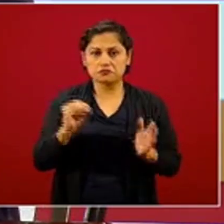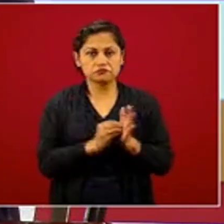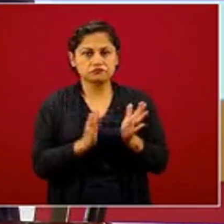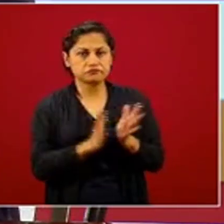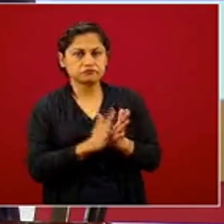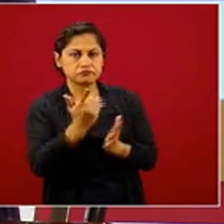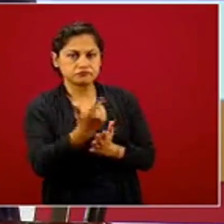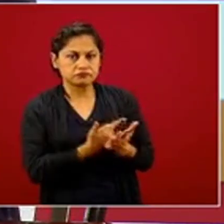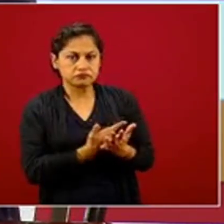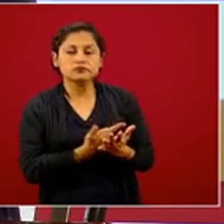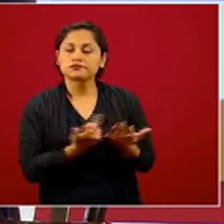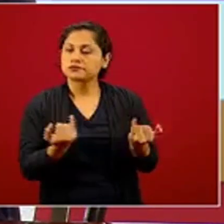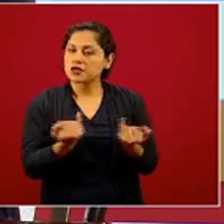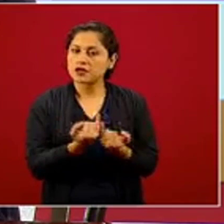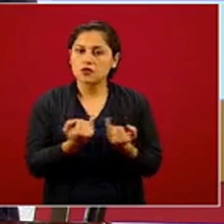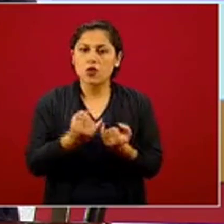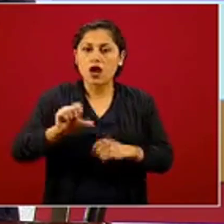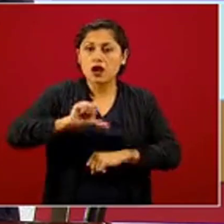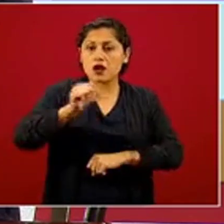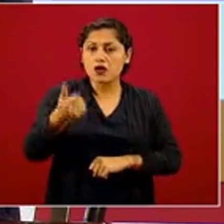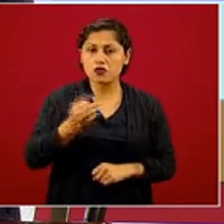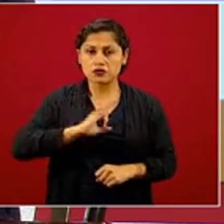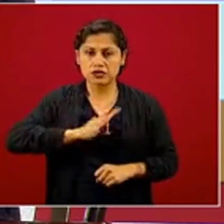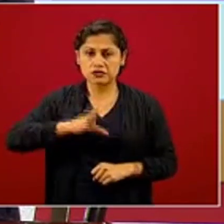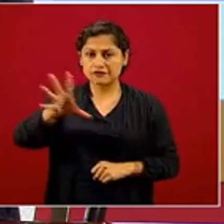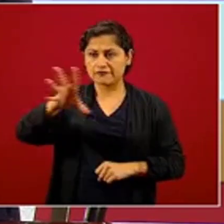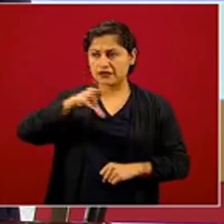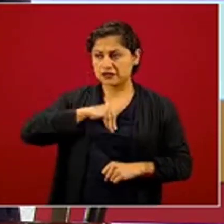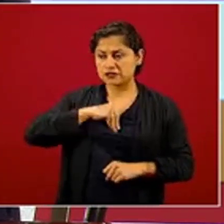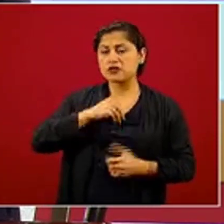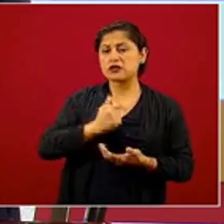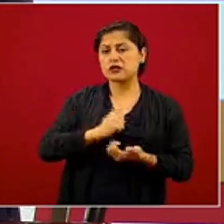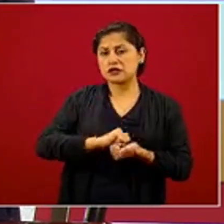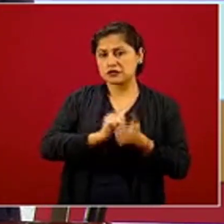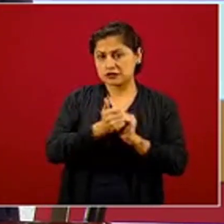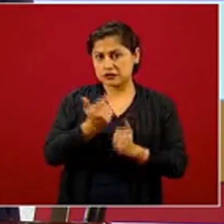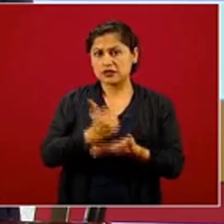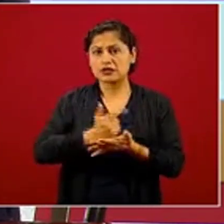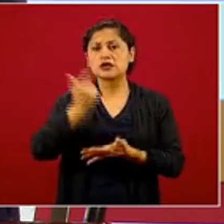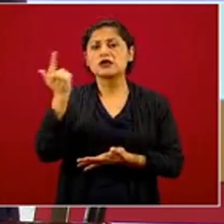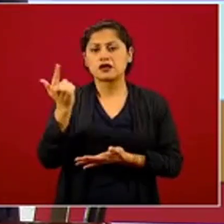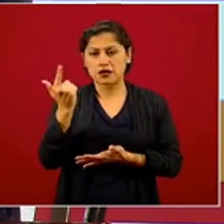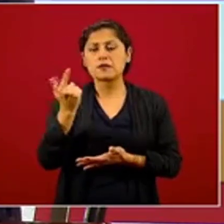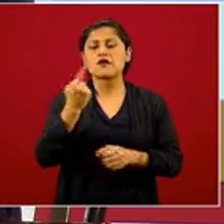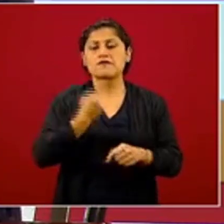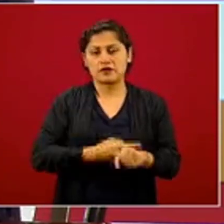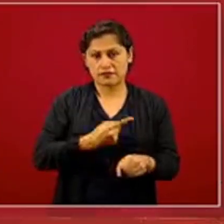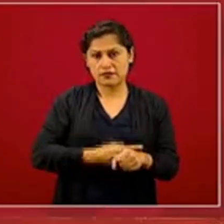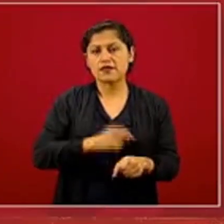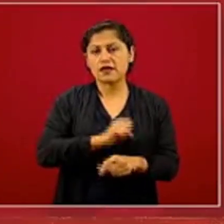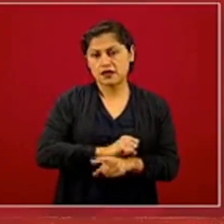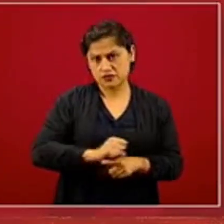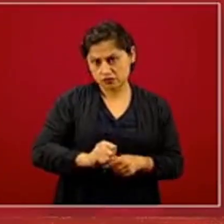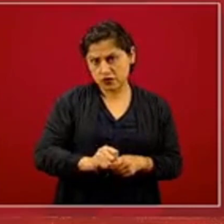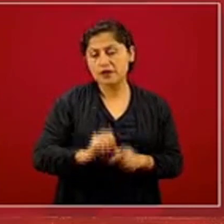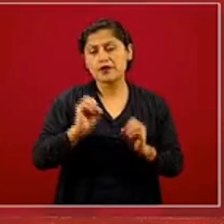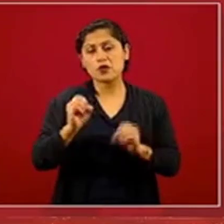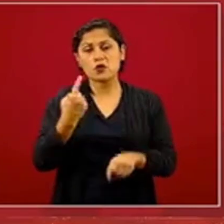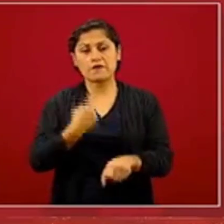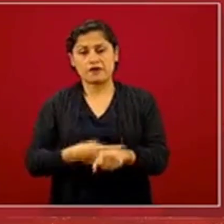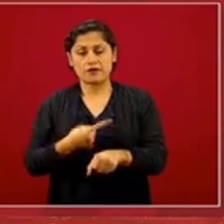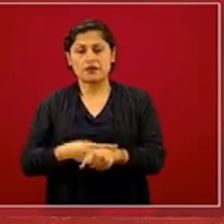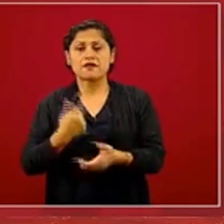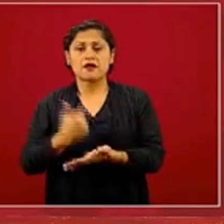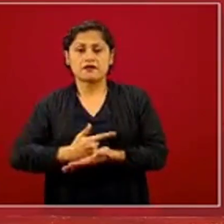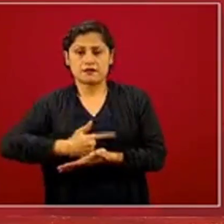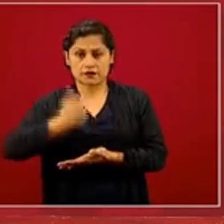cientos de infecciones respiratorias agudas causantes de enfermedad leve en la mayoría de los casos, de enfermedad grave en